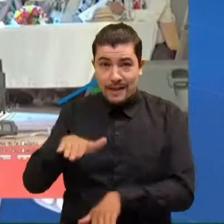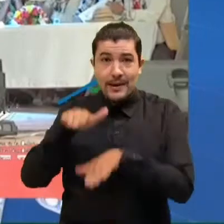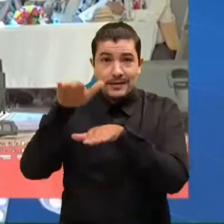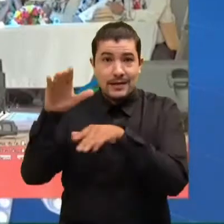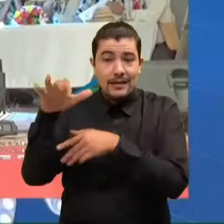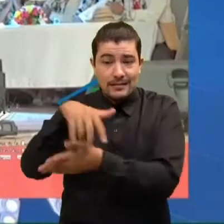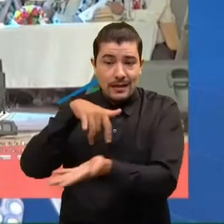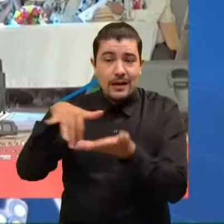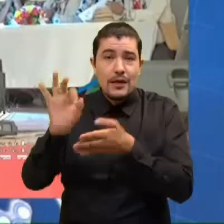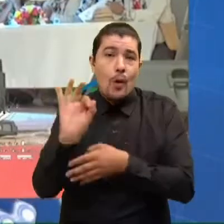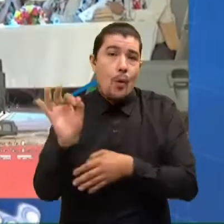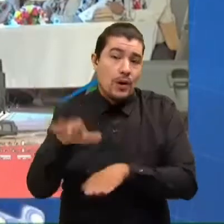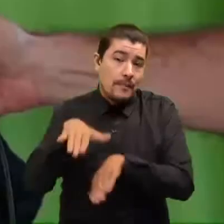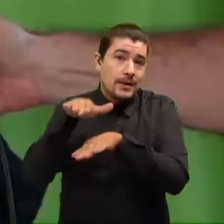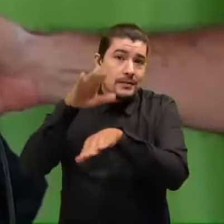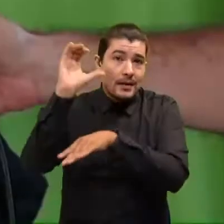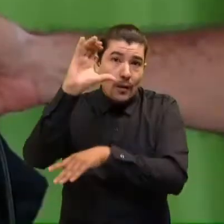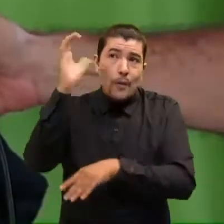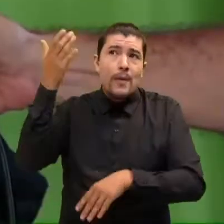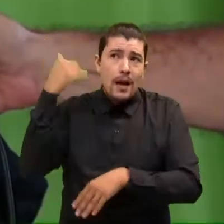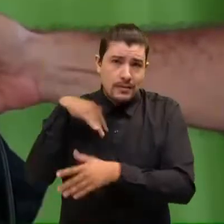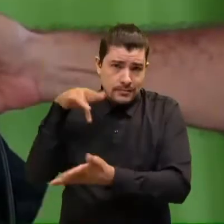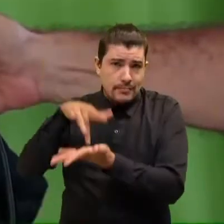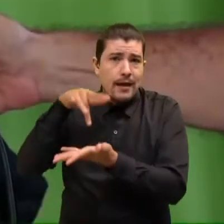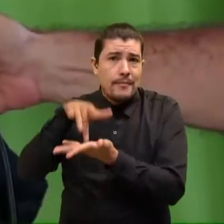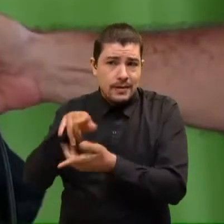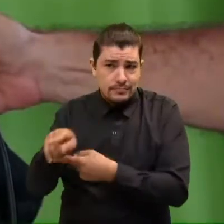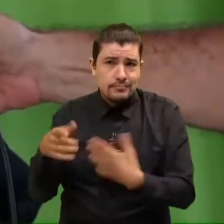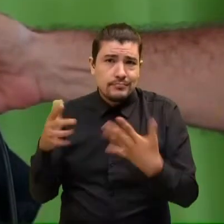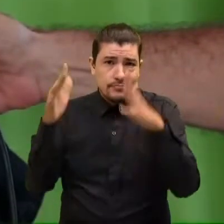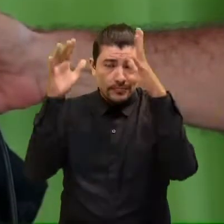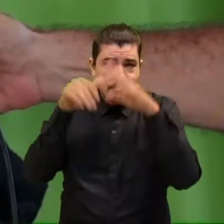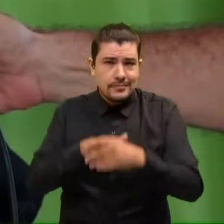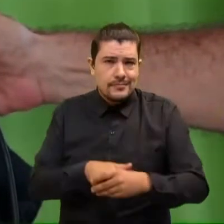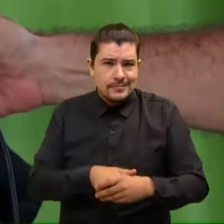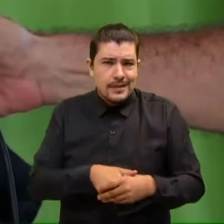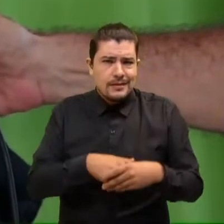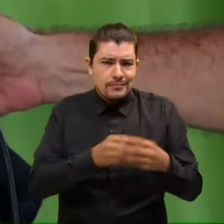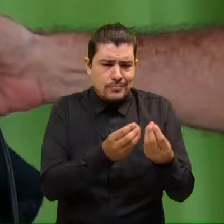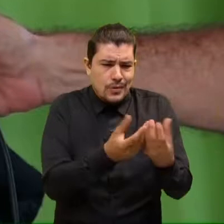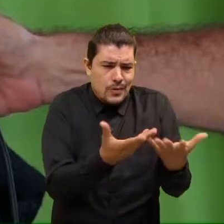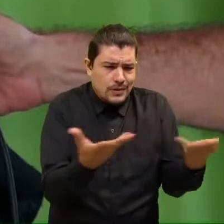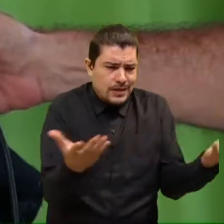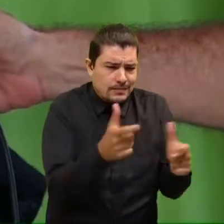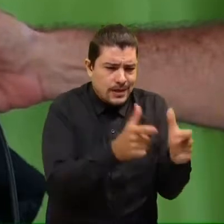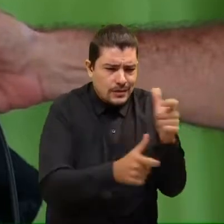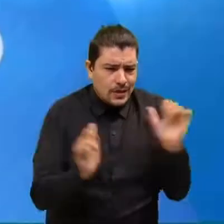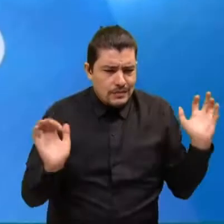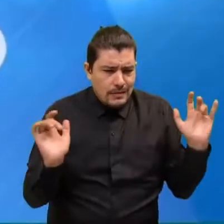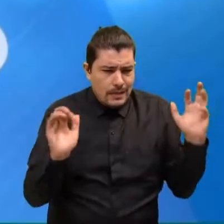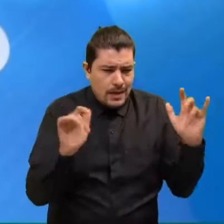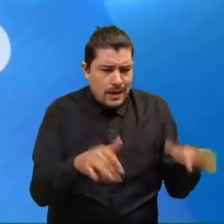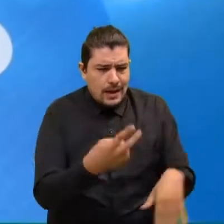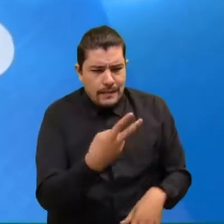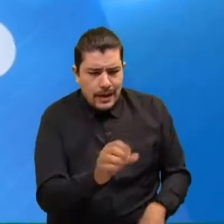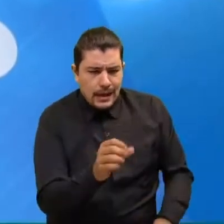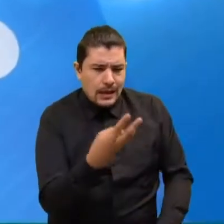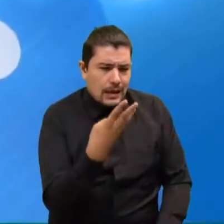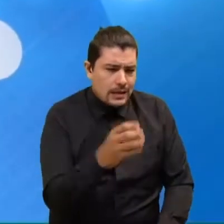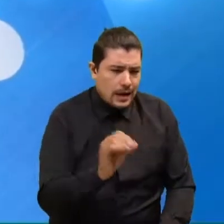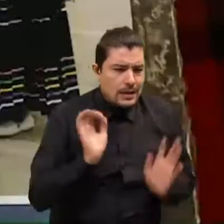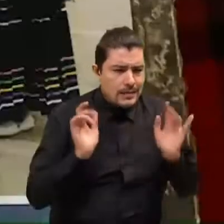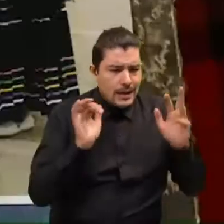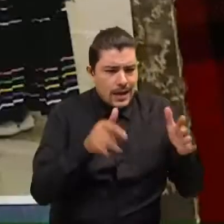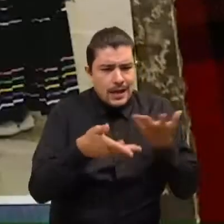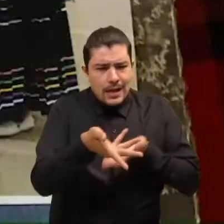en diferentes eventos. Y yo tenía mucha gente reunida, habíamos como unos 20 o 30 allá, íbamos